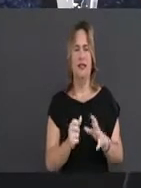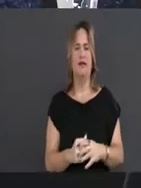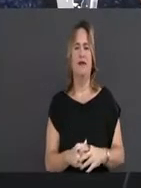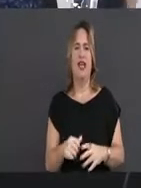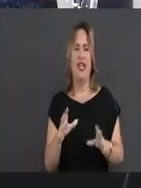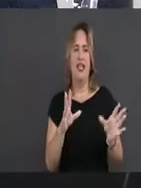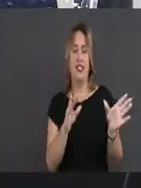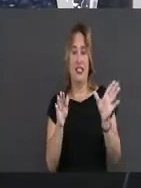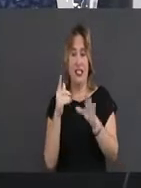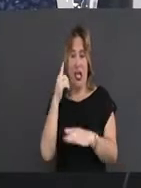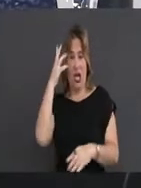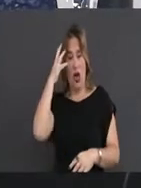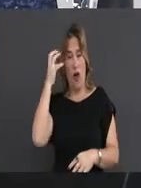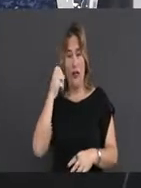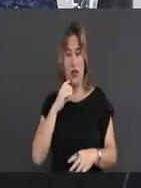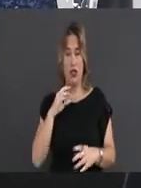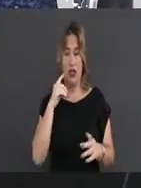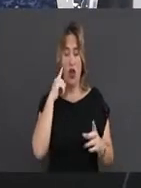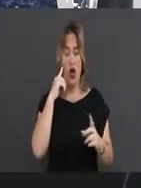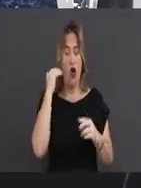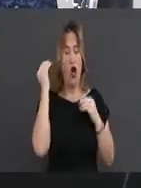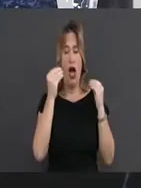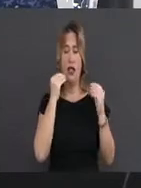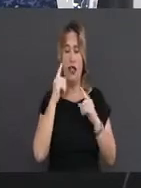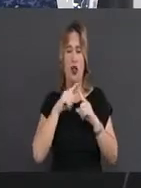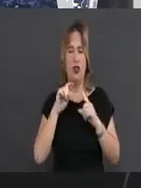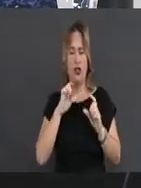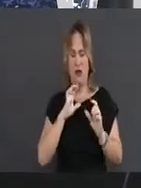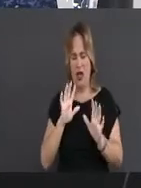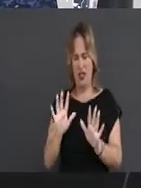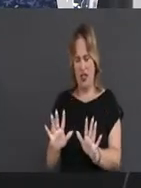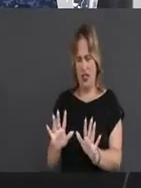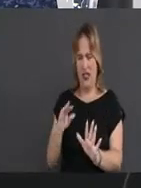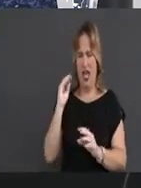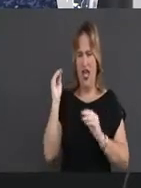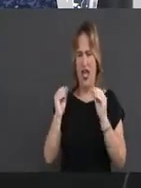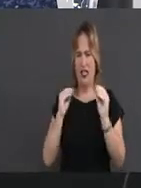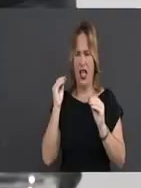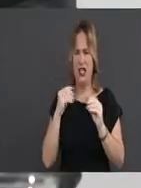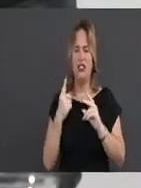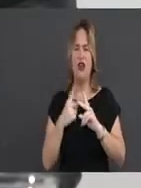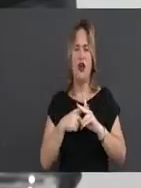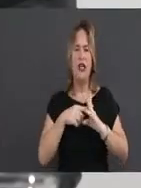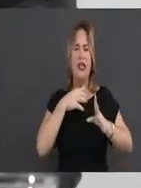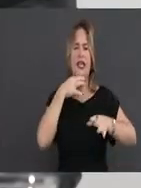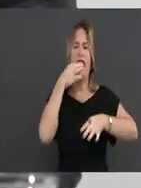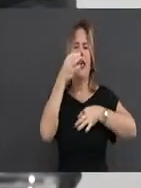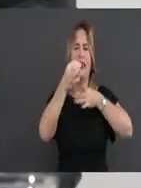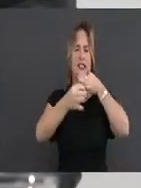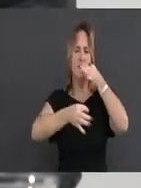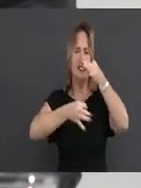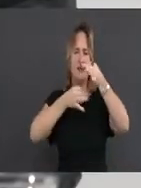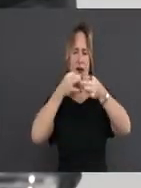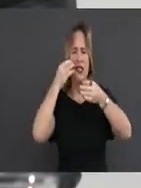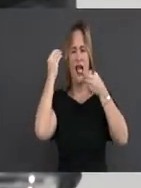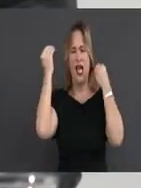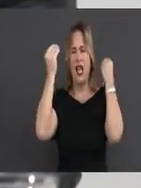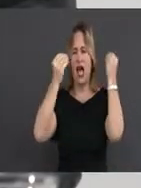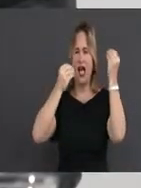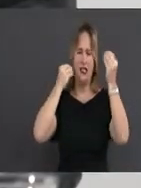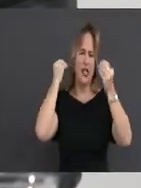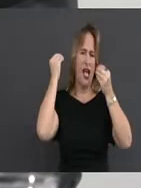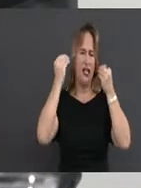tema hay que analizarlo con un poquitico de más calma. Pausado. Sí, y explicar, hacer evaluaciones,